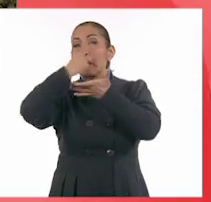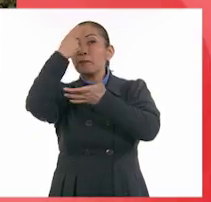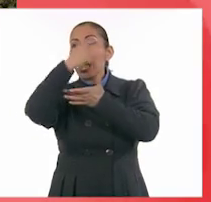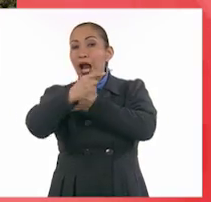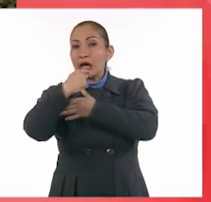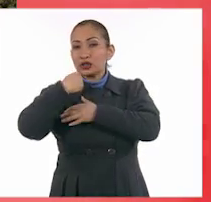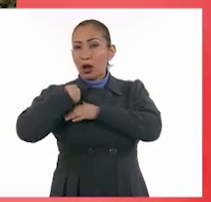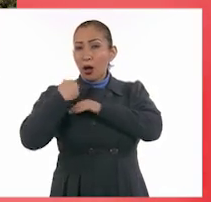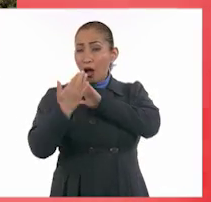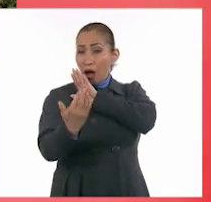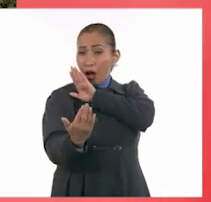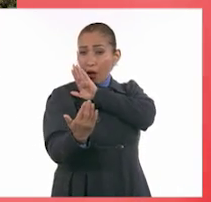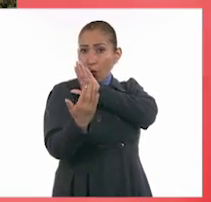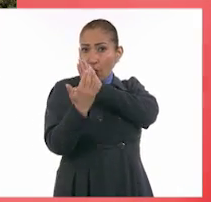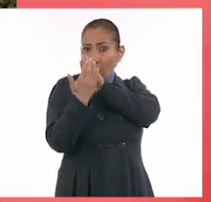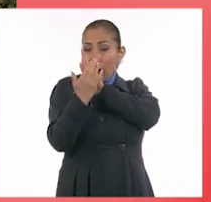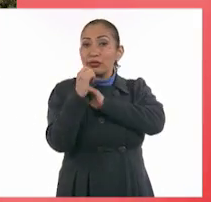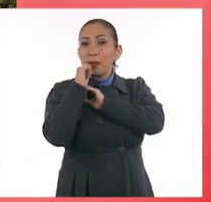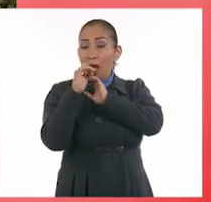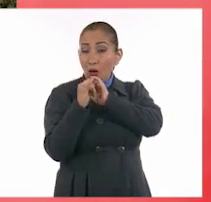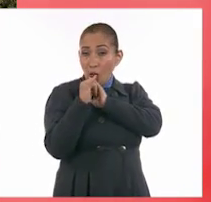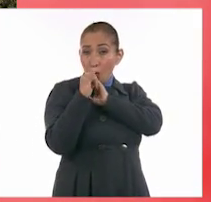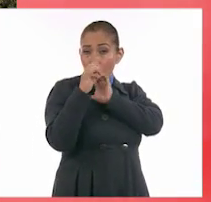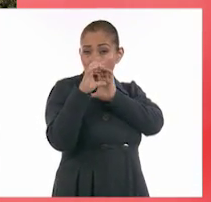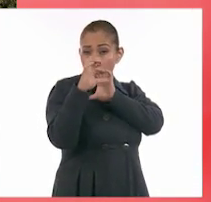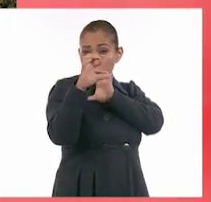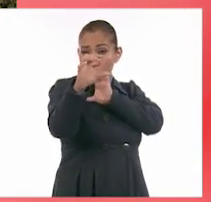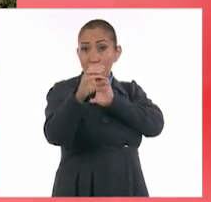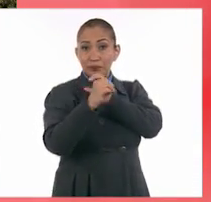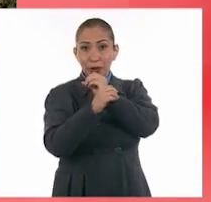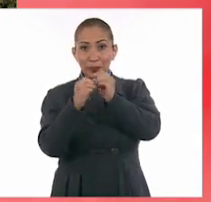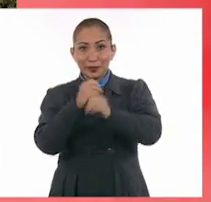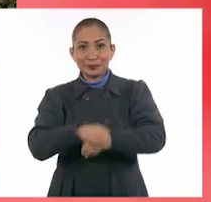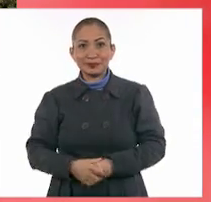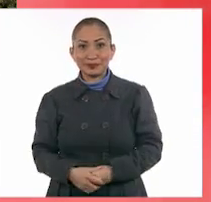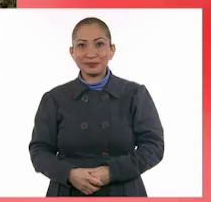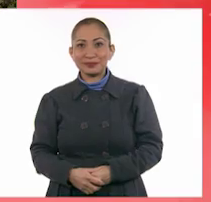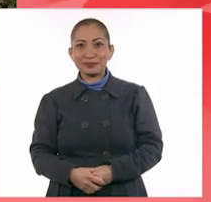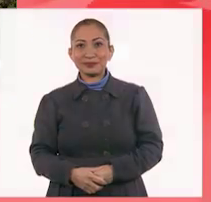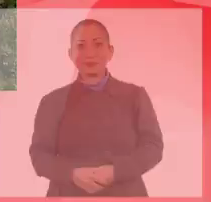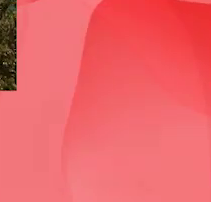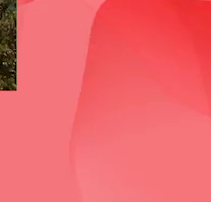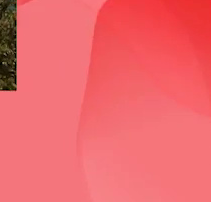estar muy cerca y también muy lejos de los objetos.